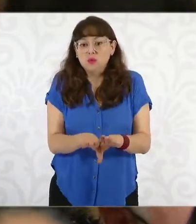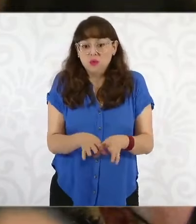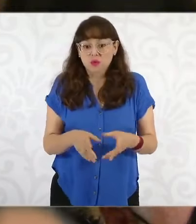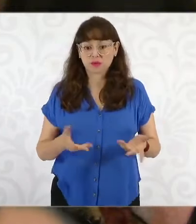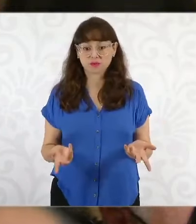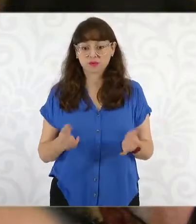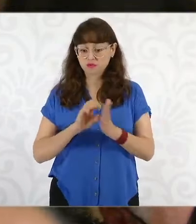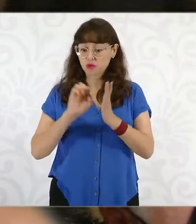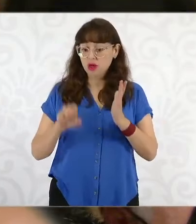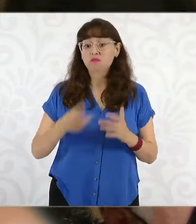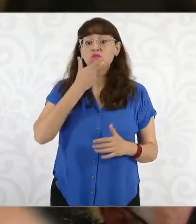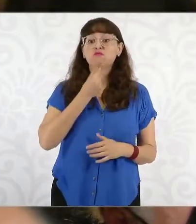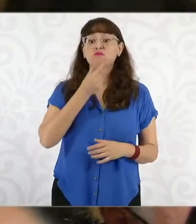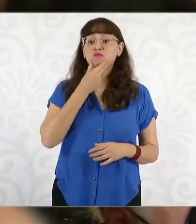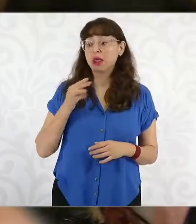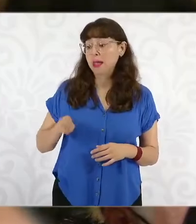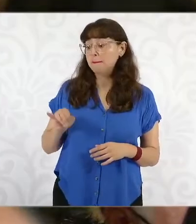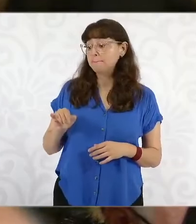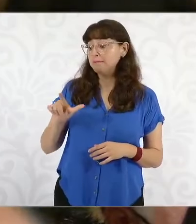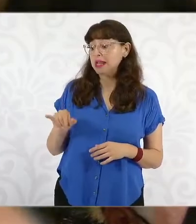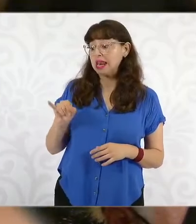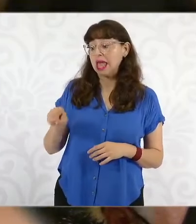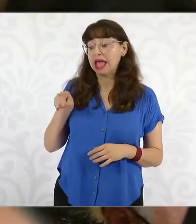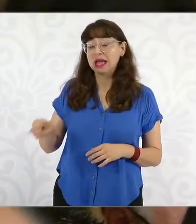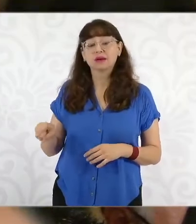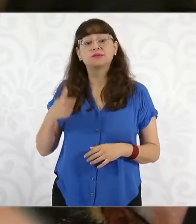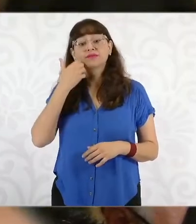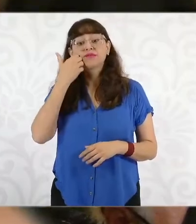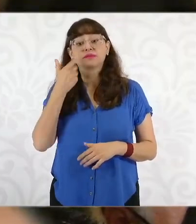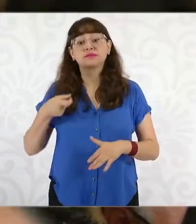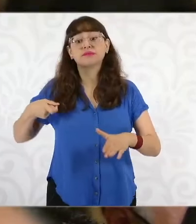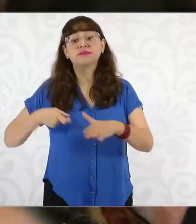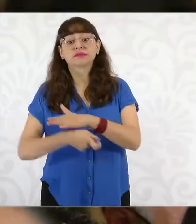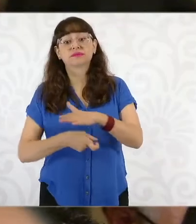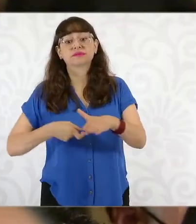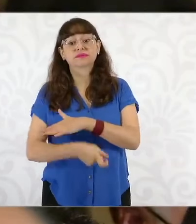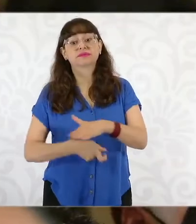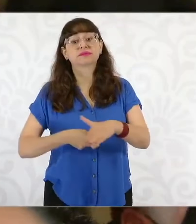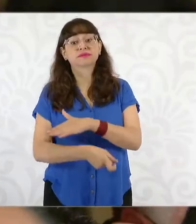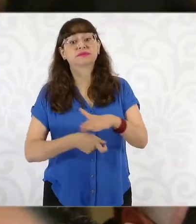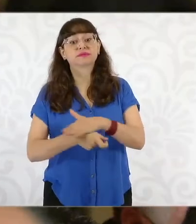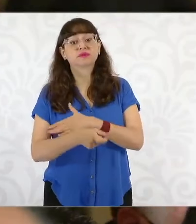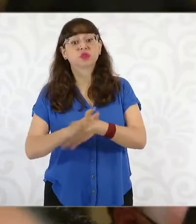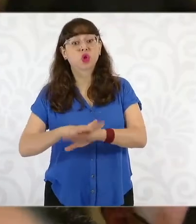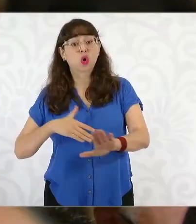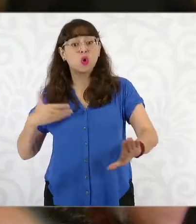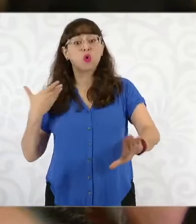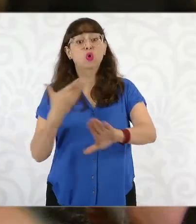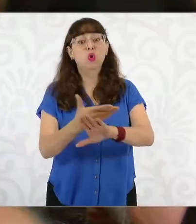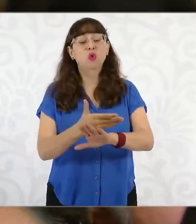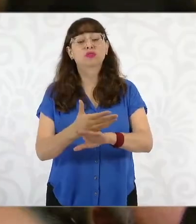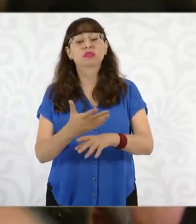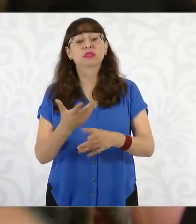un Milei que quiere pagar desde Argentina una campaña de desestabilización en redes para que el proyecto de